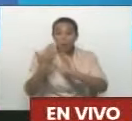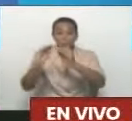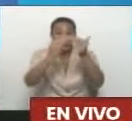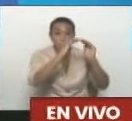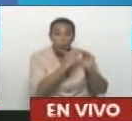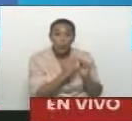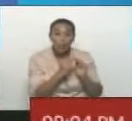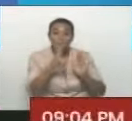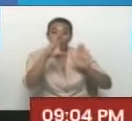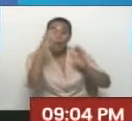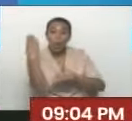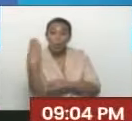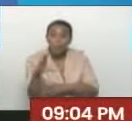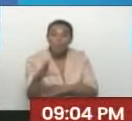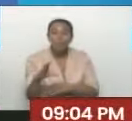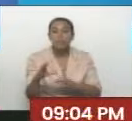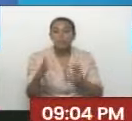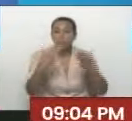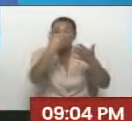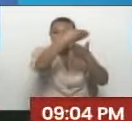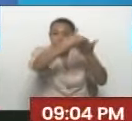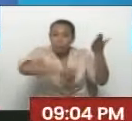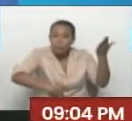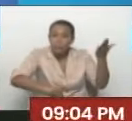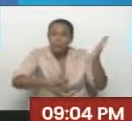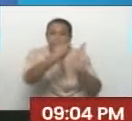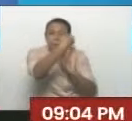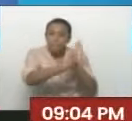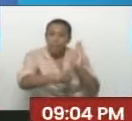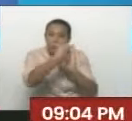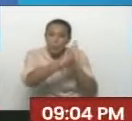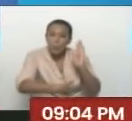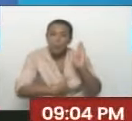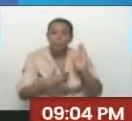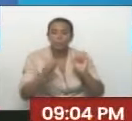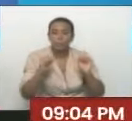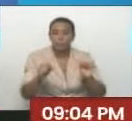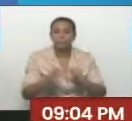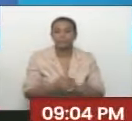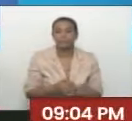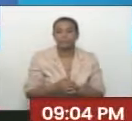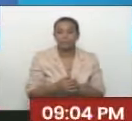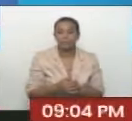de contenidos curriculares para el INCE y la gran misión Viva Venezuela.